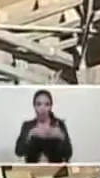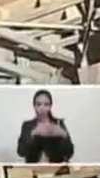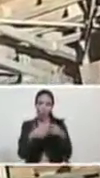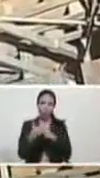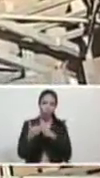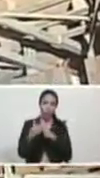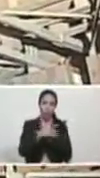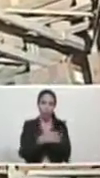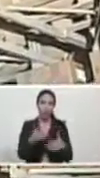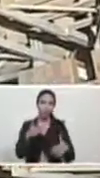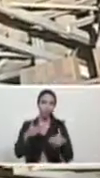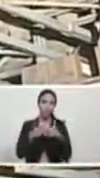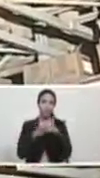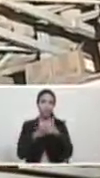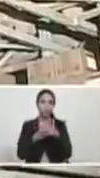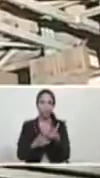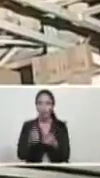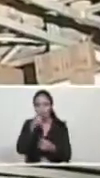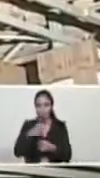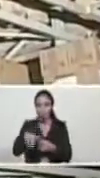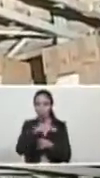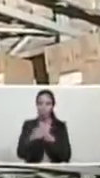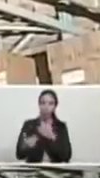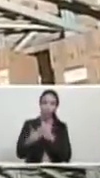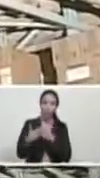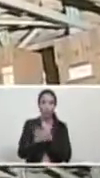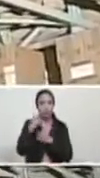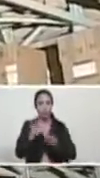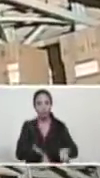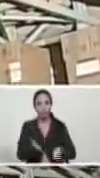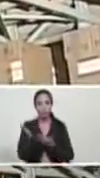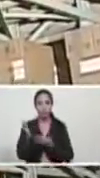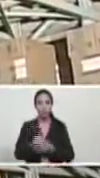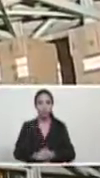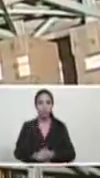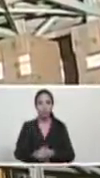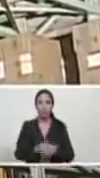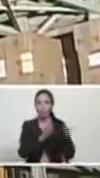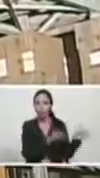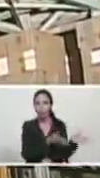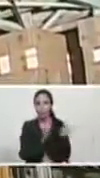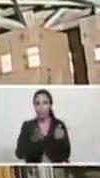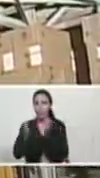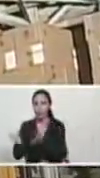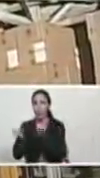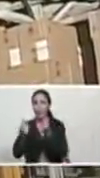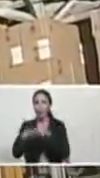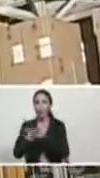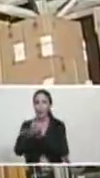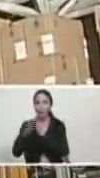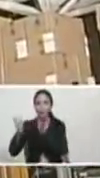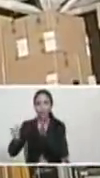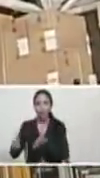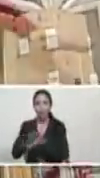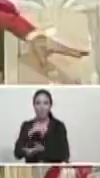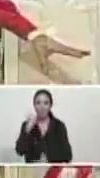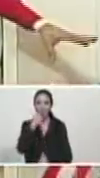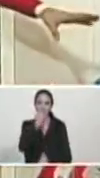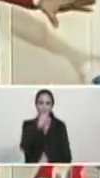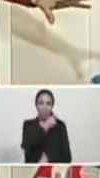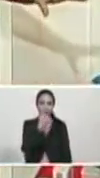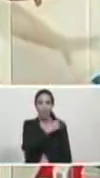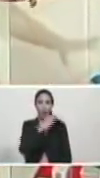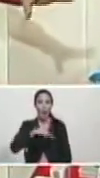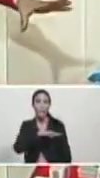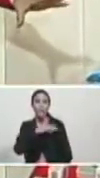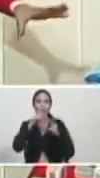salud venezolana y contra el pueblo venezolano. Estación número 3, Adriana. No menos importante, presidente, Salud Bucal, Misión Sonrisa. Todo lo necesario